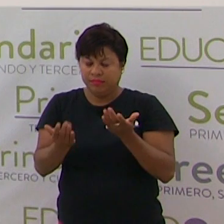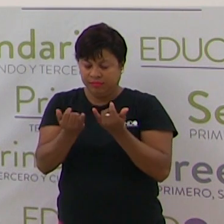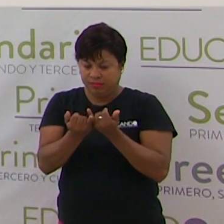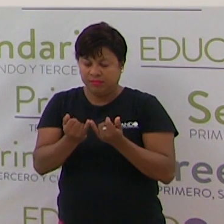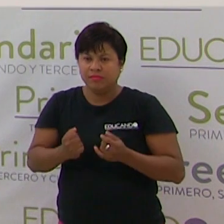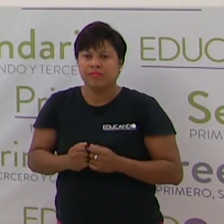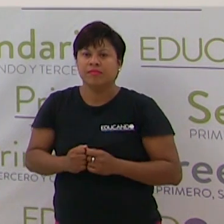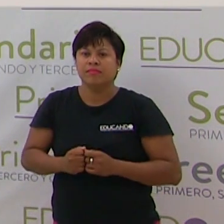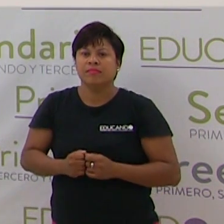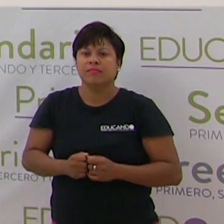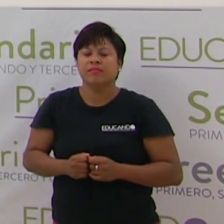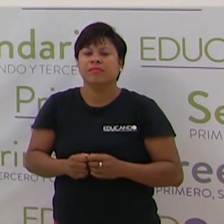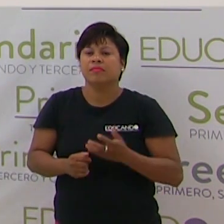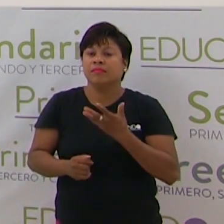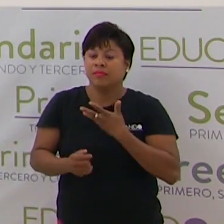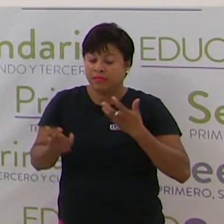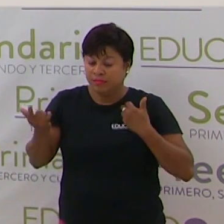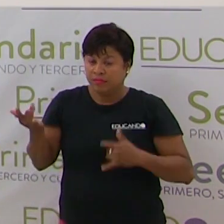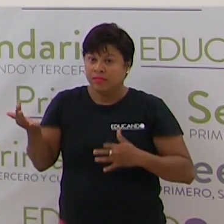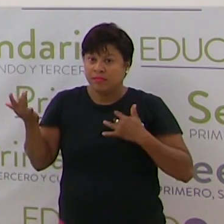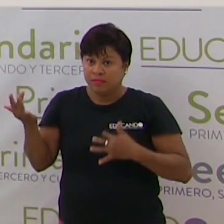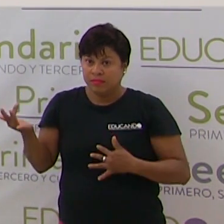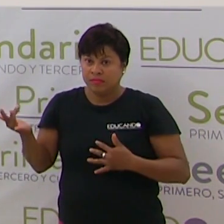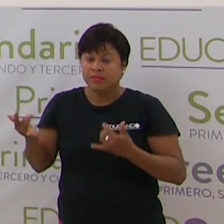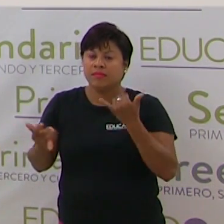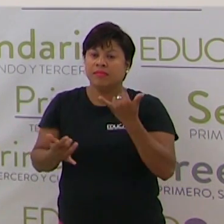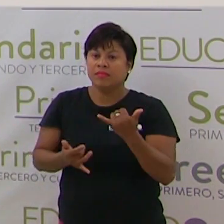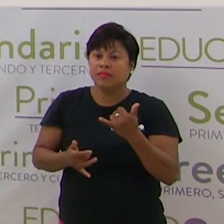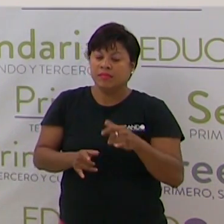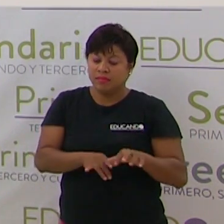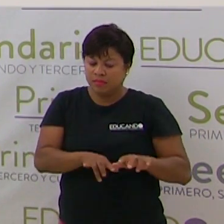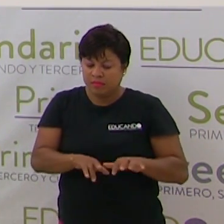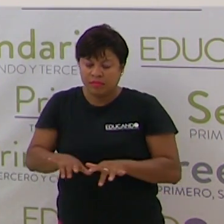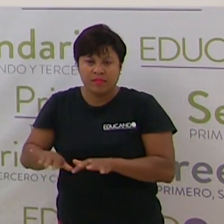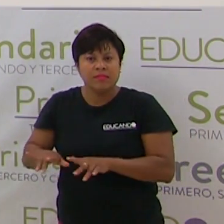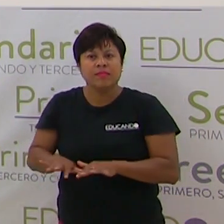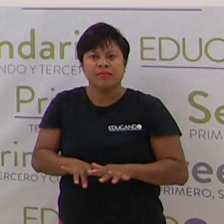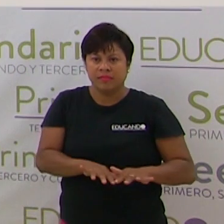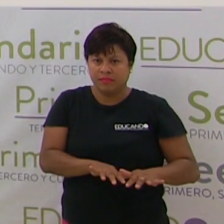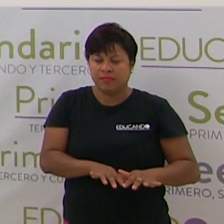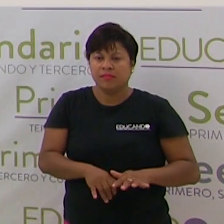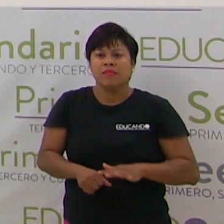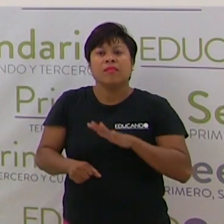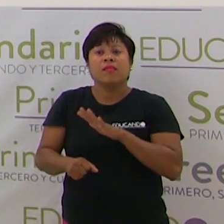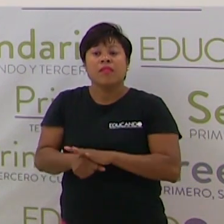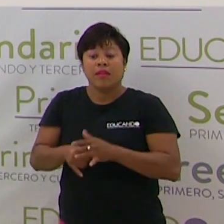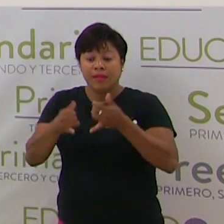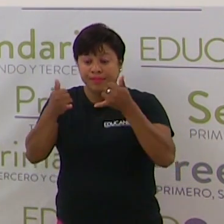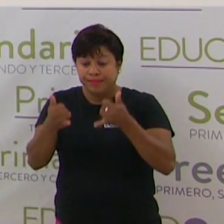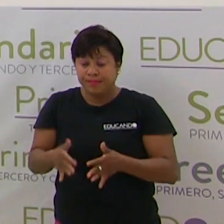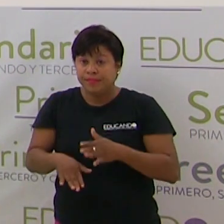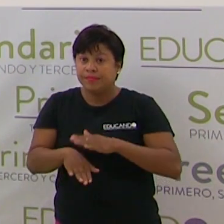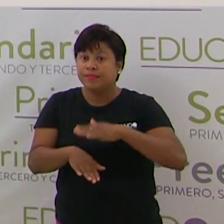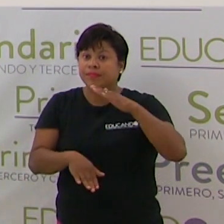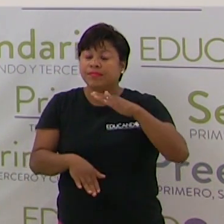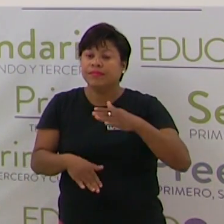imágenes. Tenemos una guitarra y tenemos un piano. ¿Cuál pesará